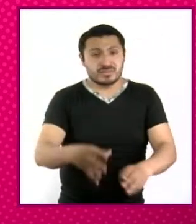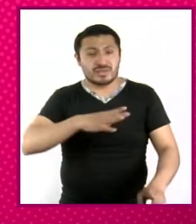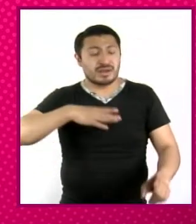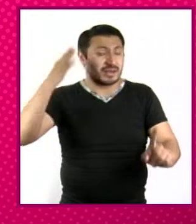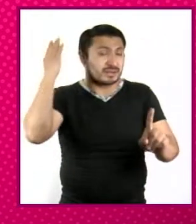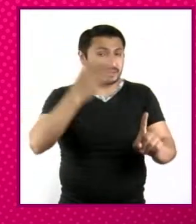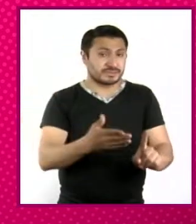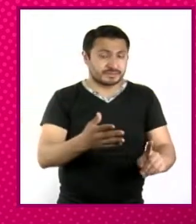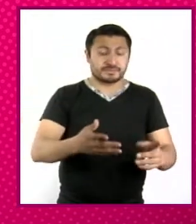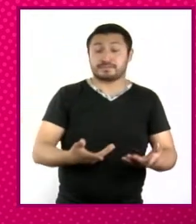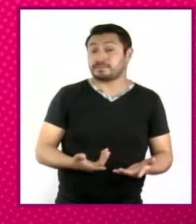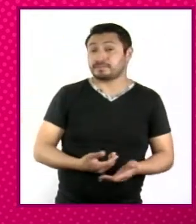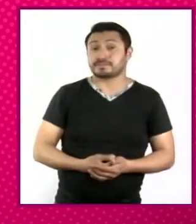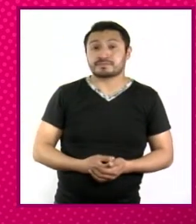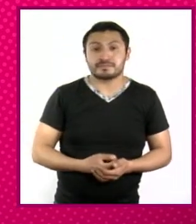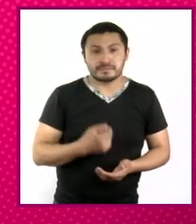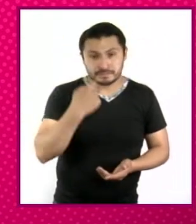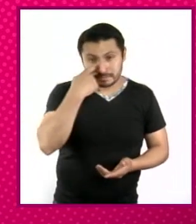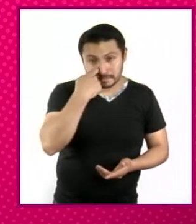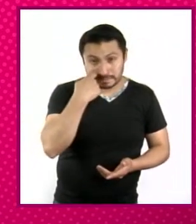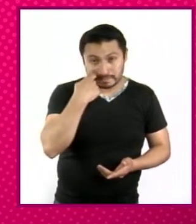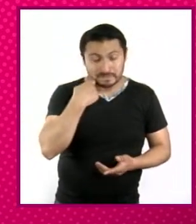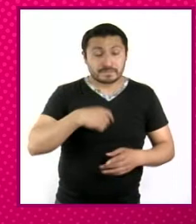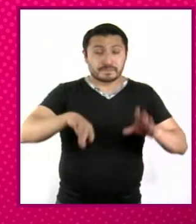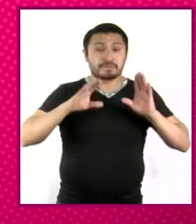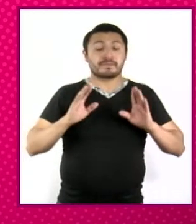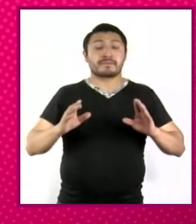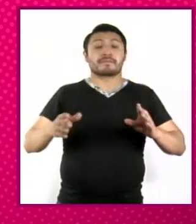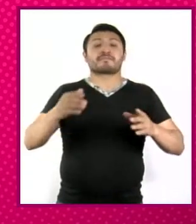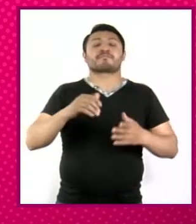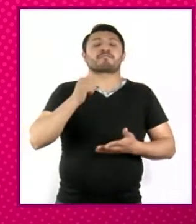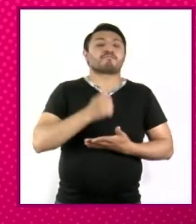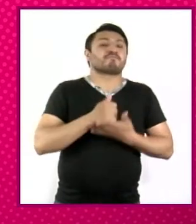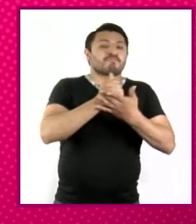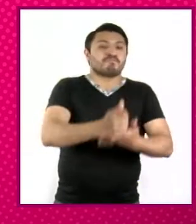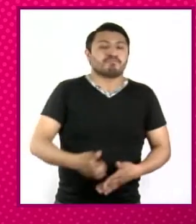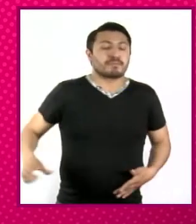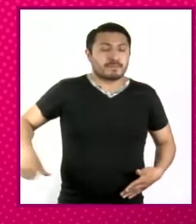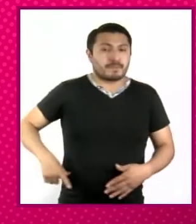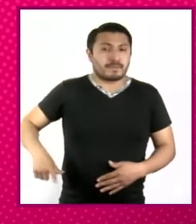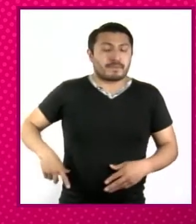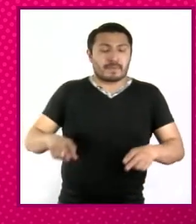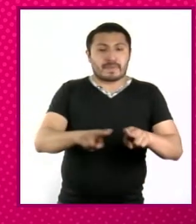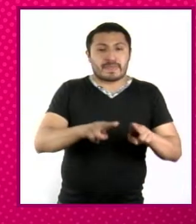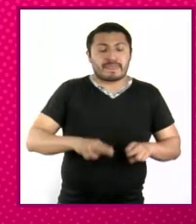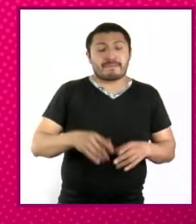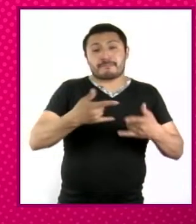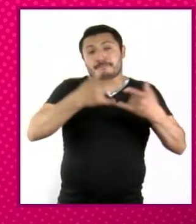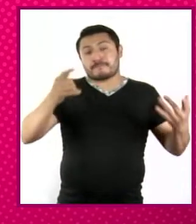eje rector la formación del actual Estado-Nación. Por otro lado está la historia mundial y la historia